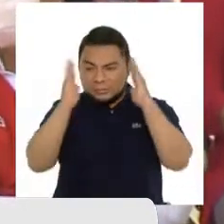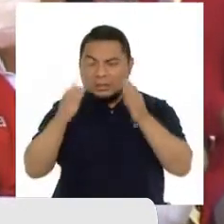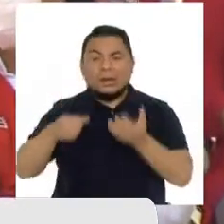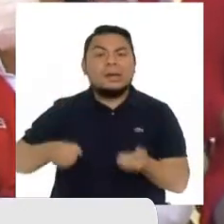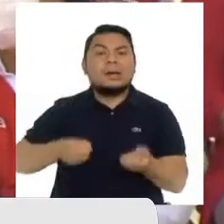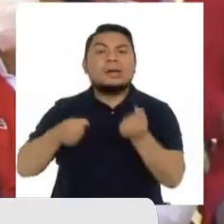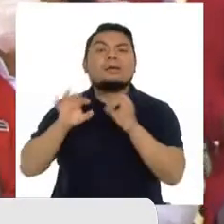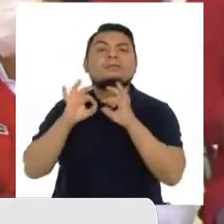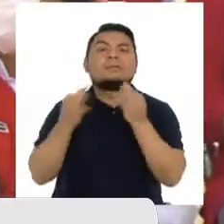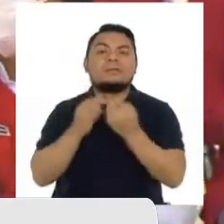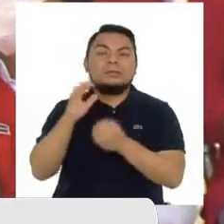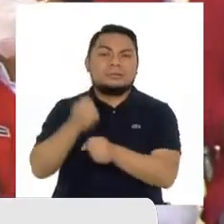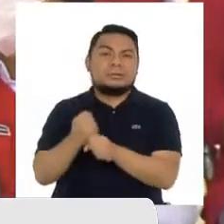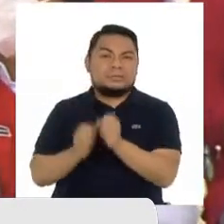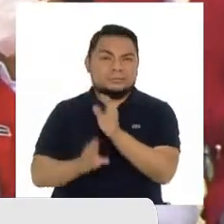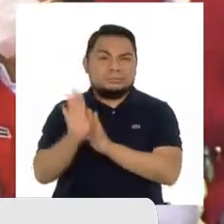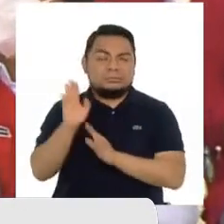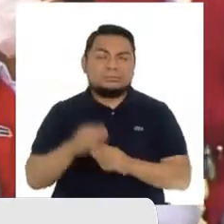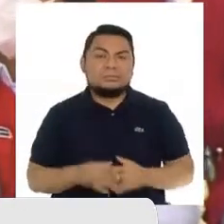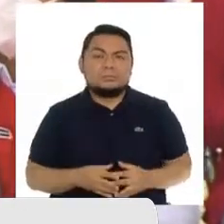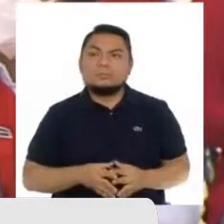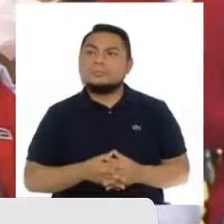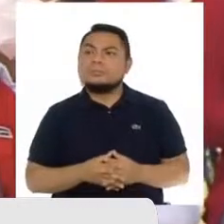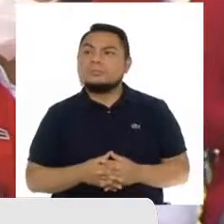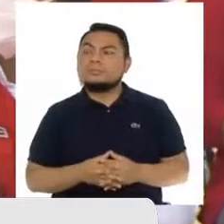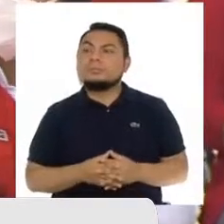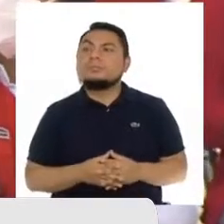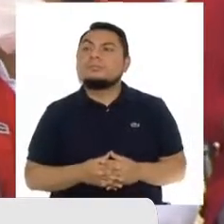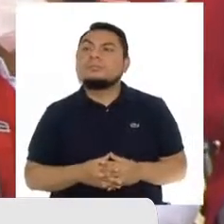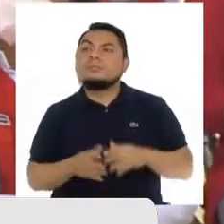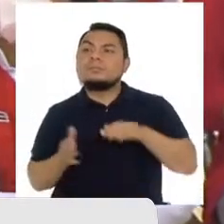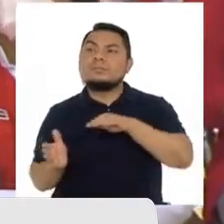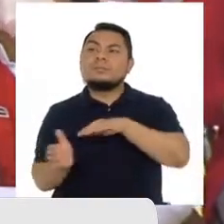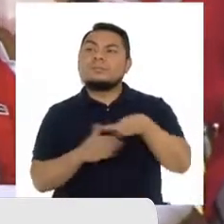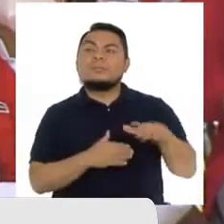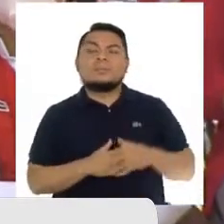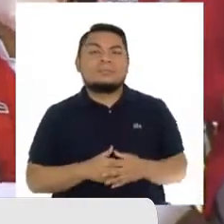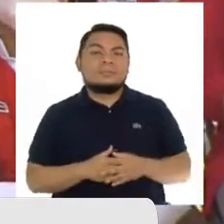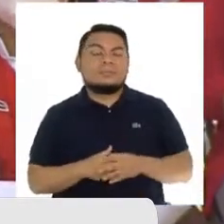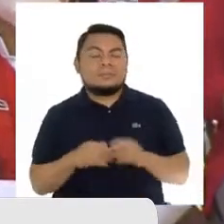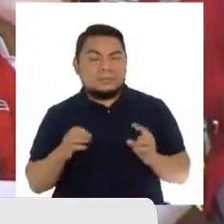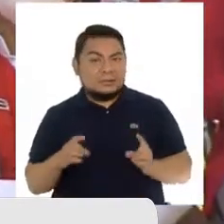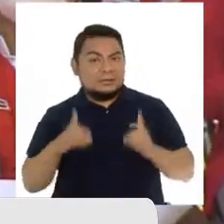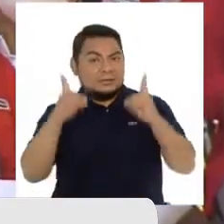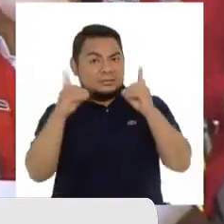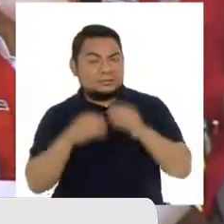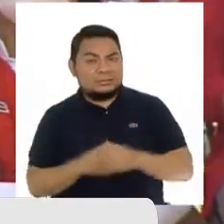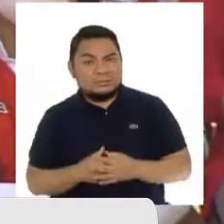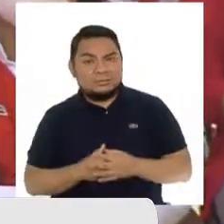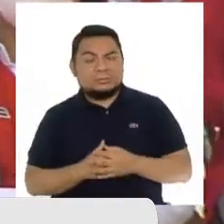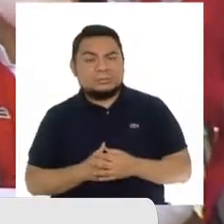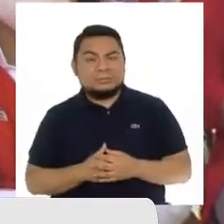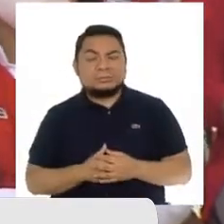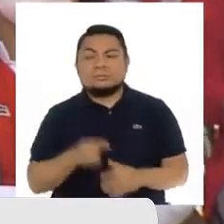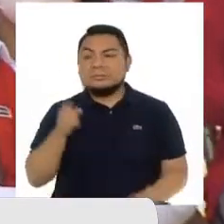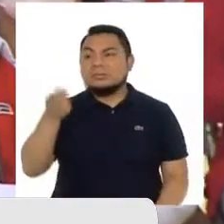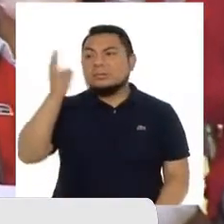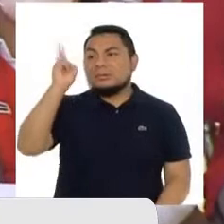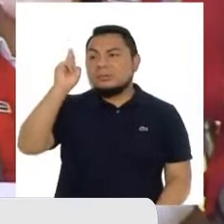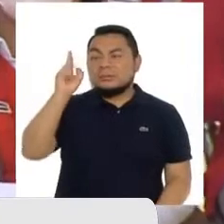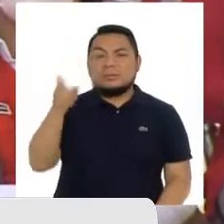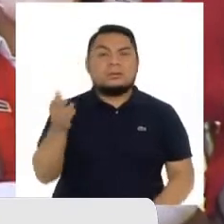agricultura familiar en cuanto a la educación un maestro de